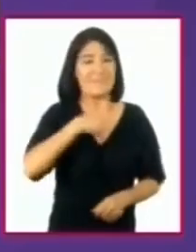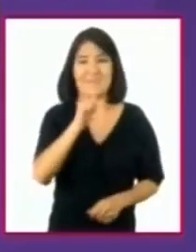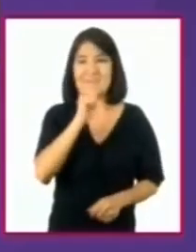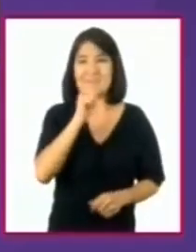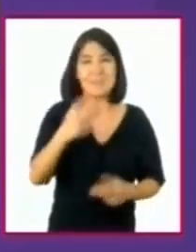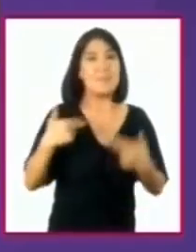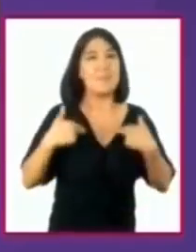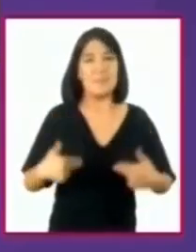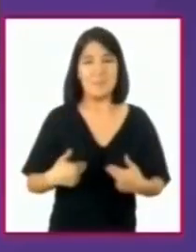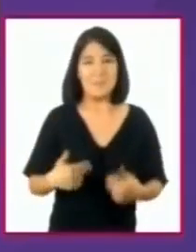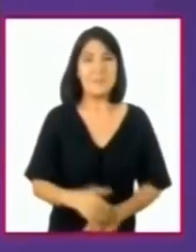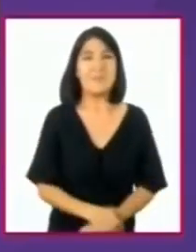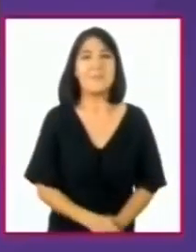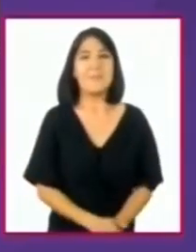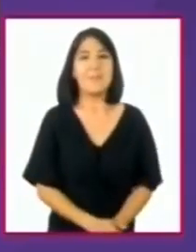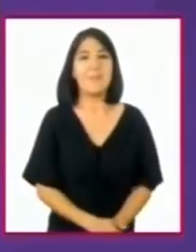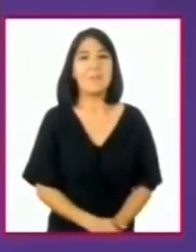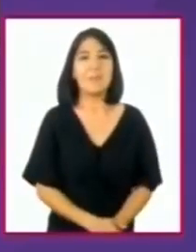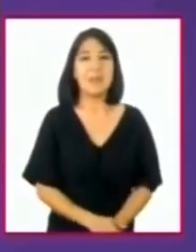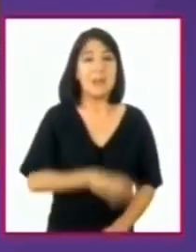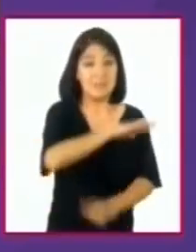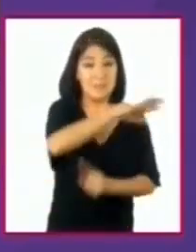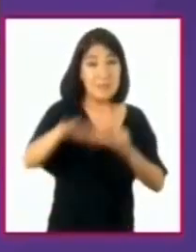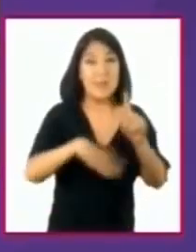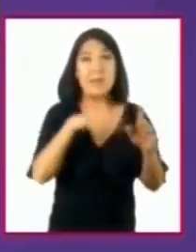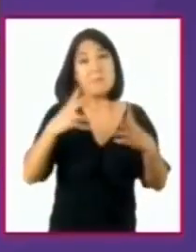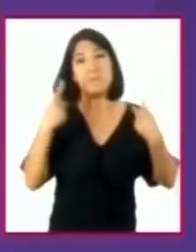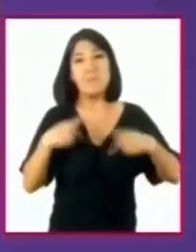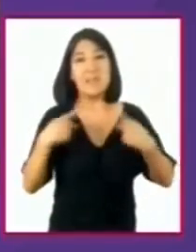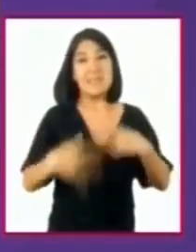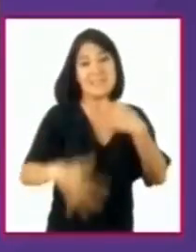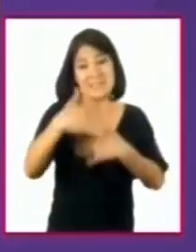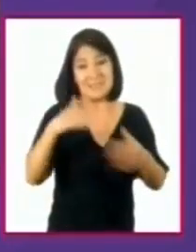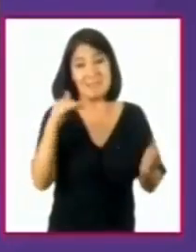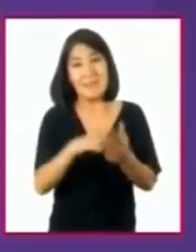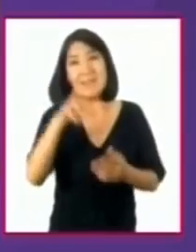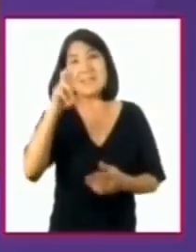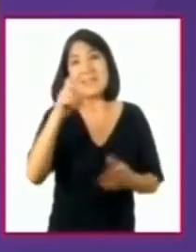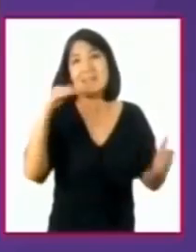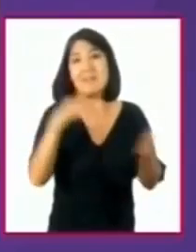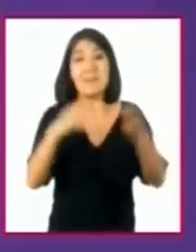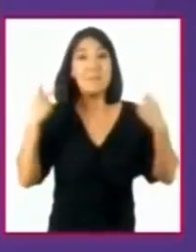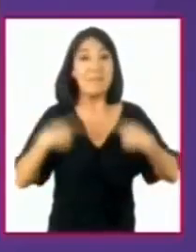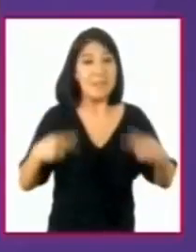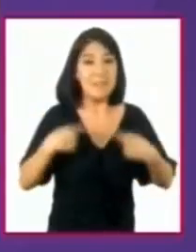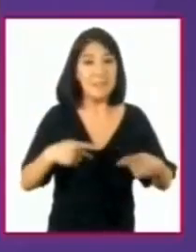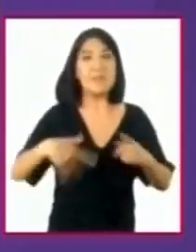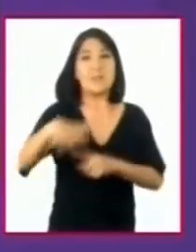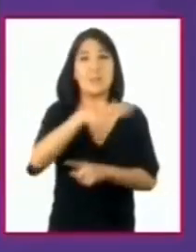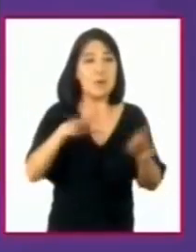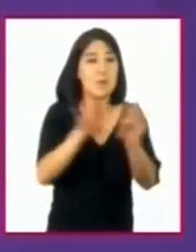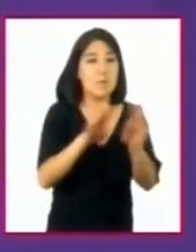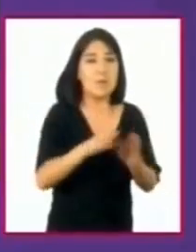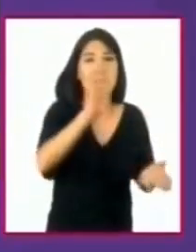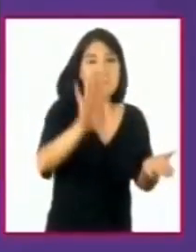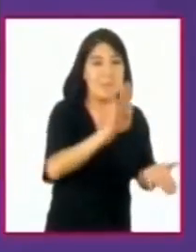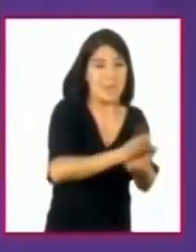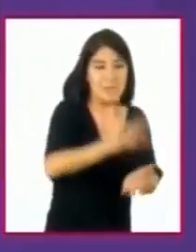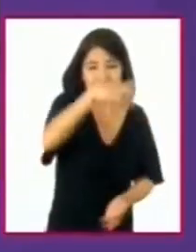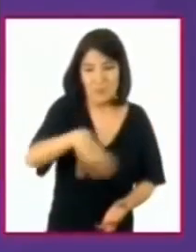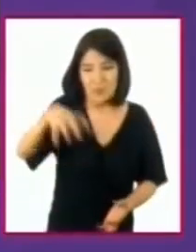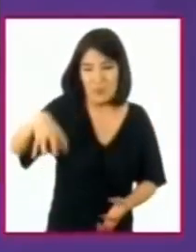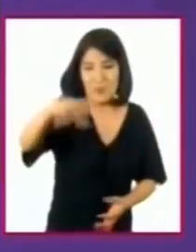era. Tuvo una población de entre 15,000 y 30,000 habitantes, organizada en 15 barrios alrededor de los